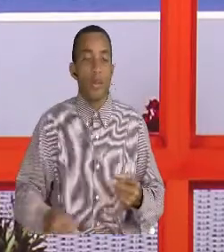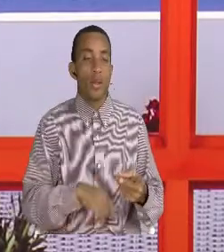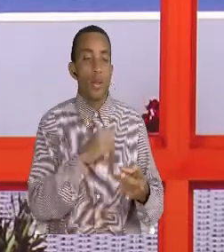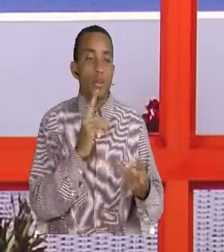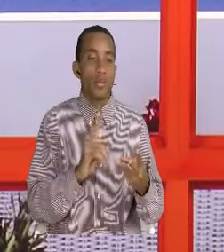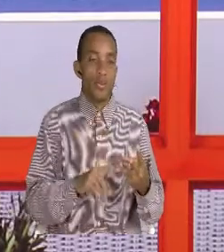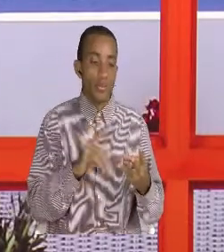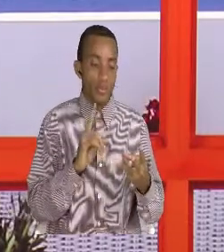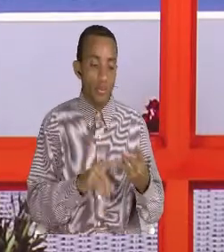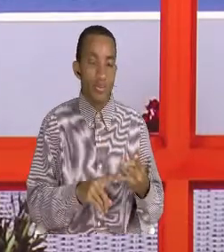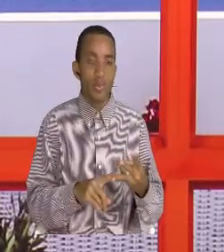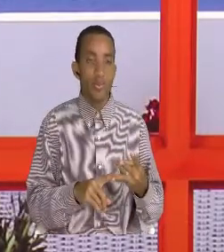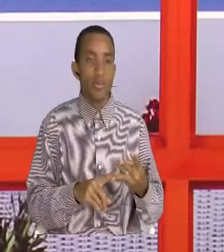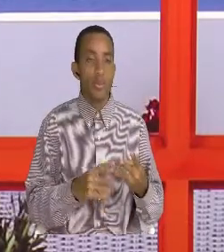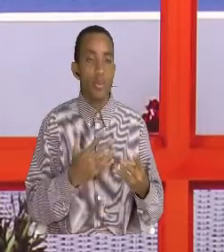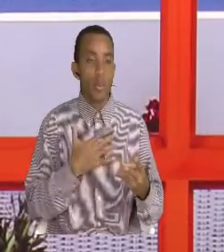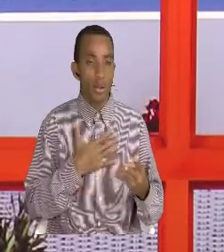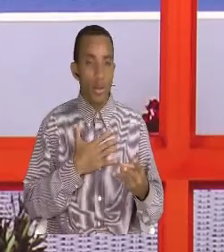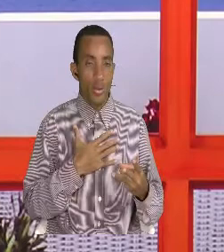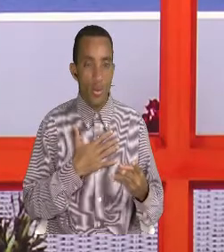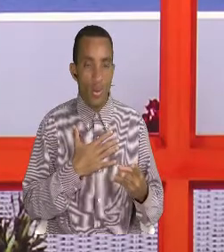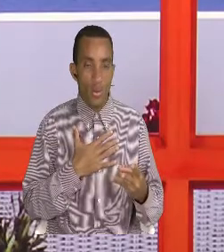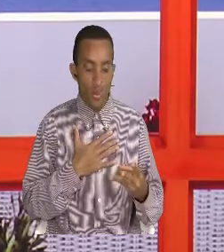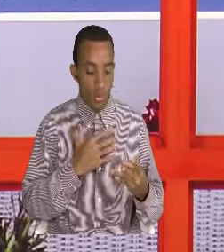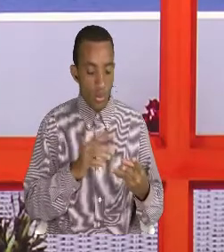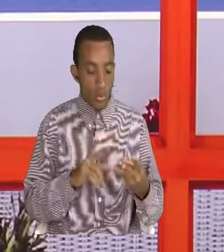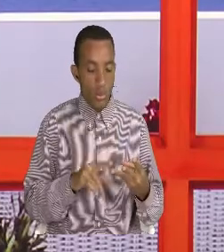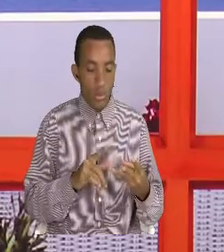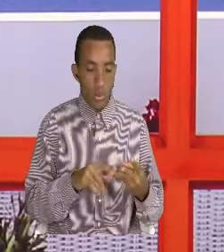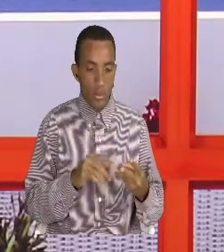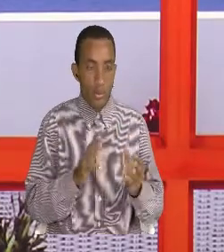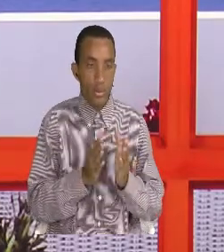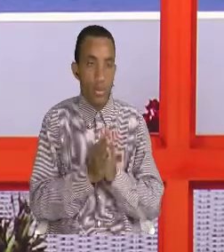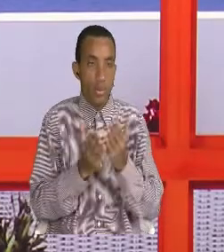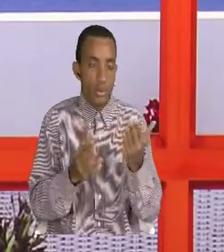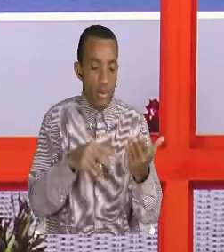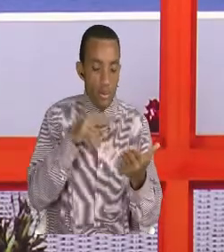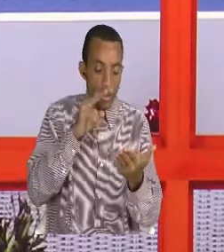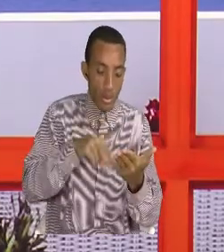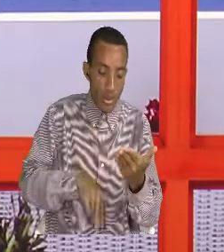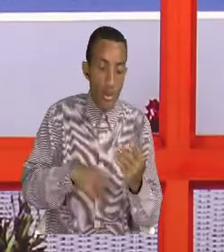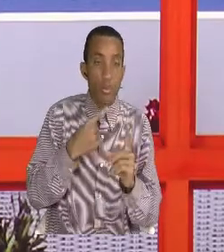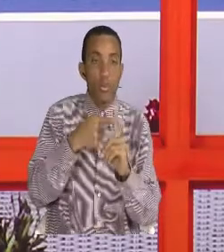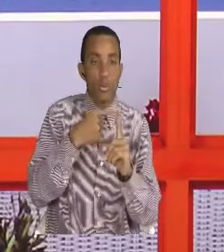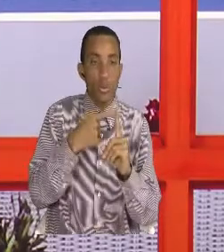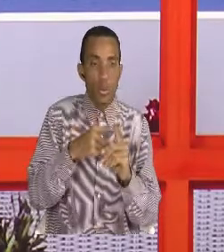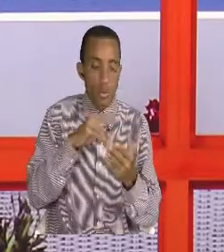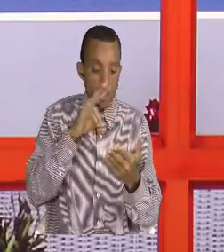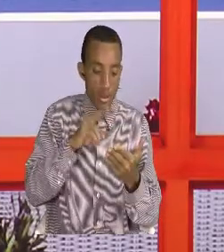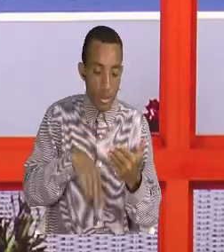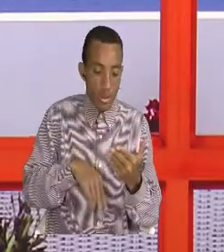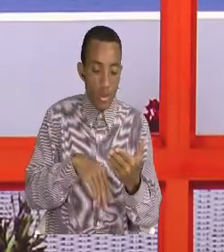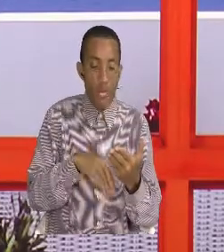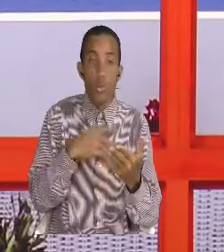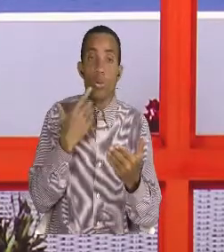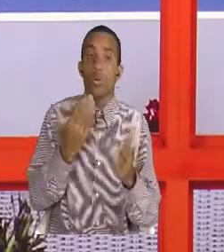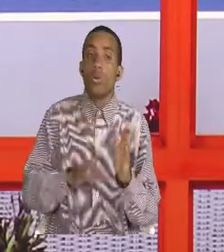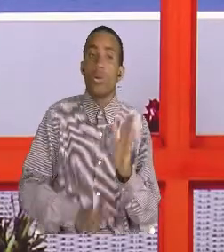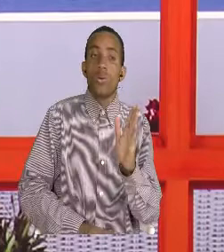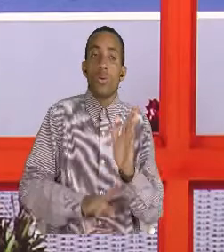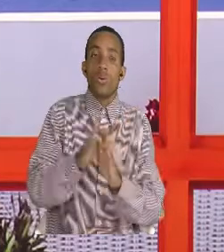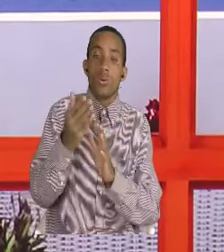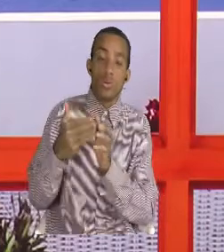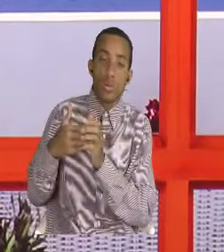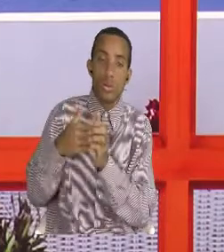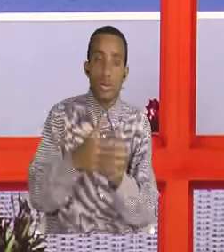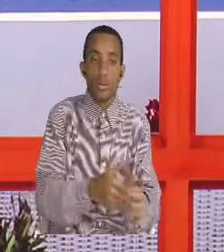más diariamente es cultivarnos con lectura positiva, por ejemplo, libros de superación personal que muchas veces nos orientan y nos